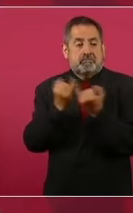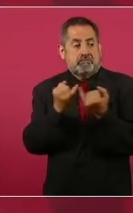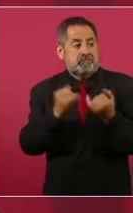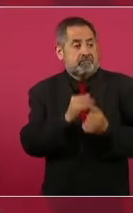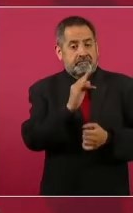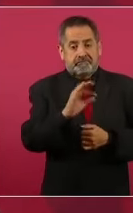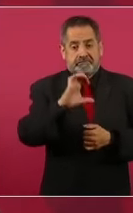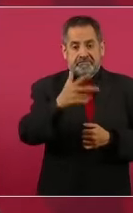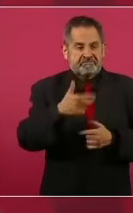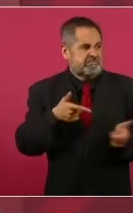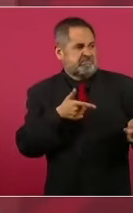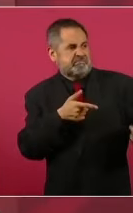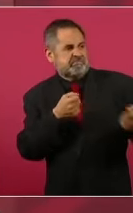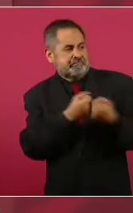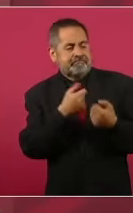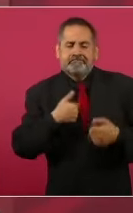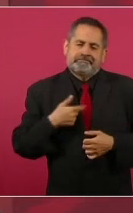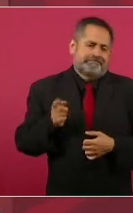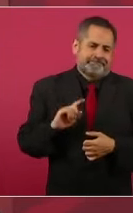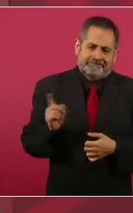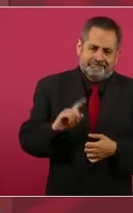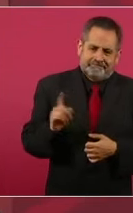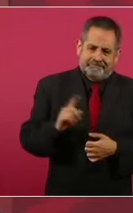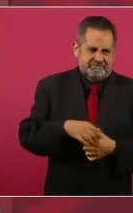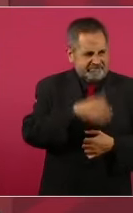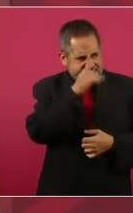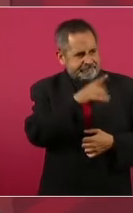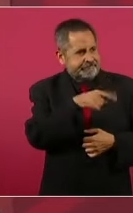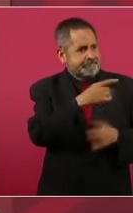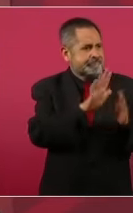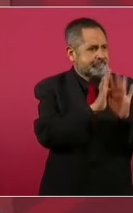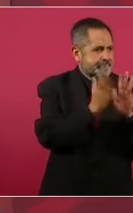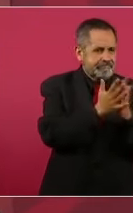Calderón, de declarar la guerra,